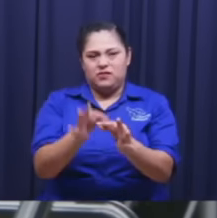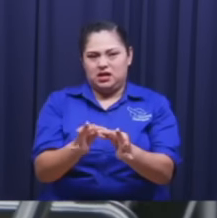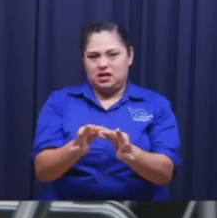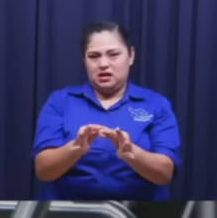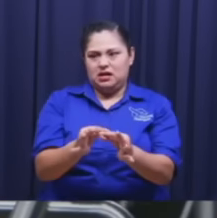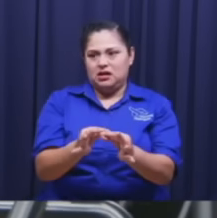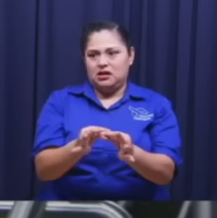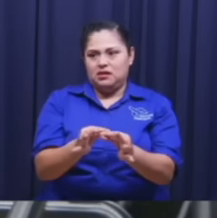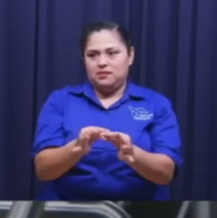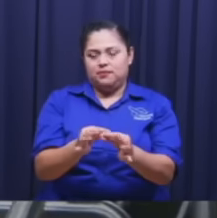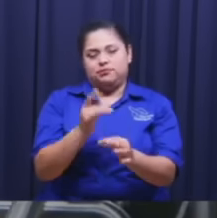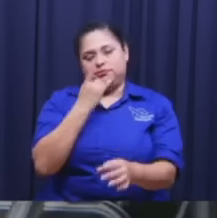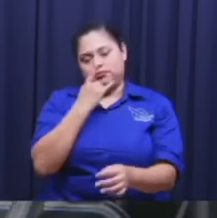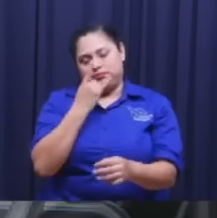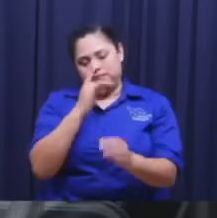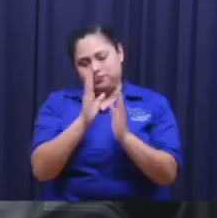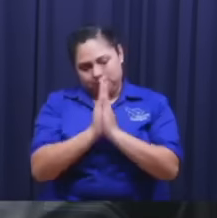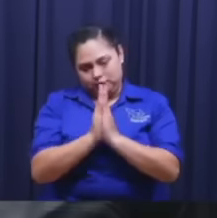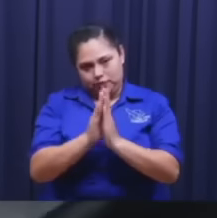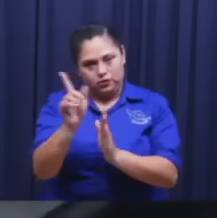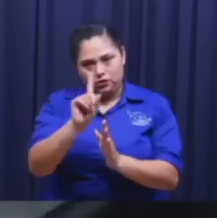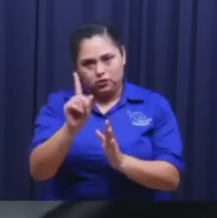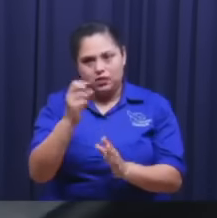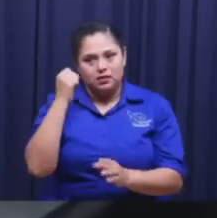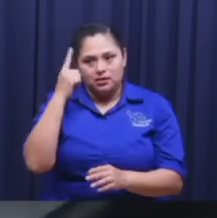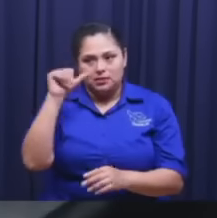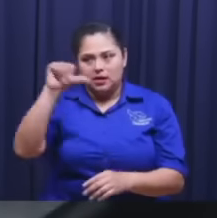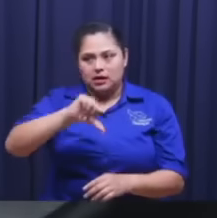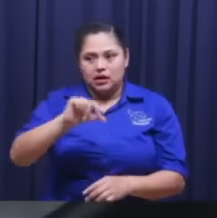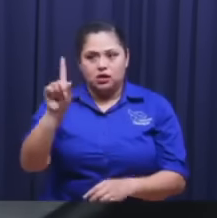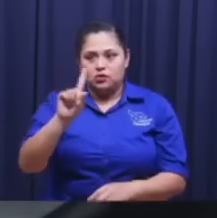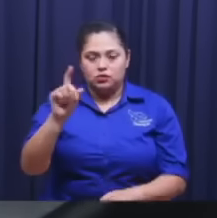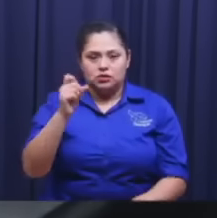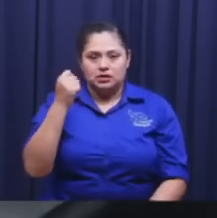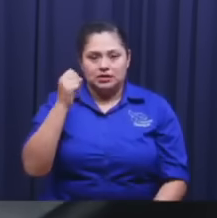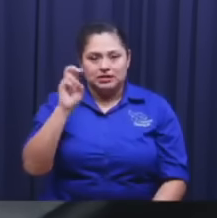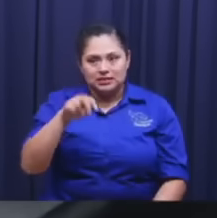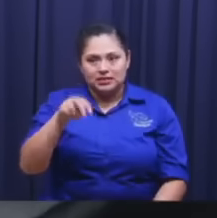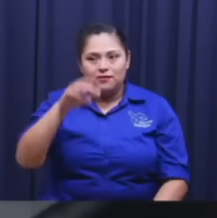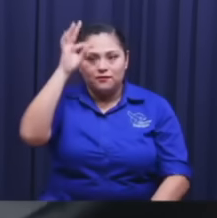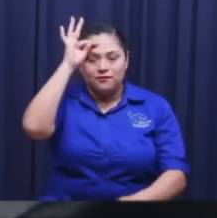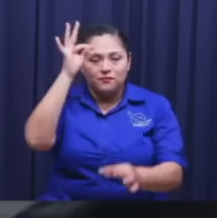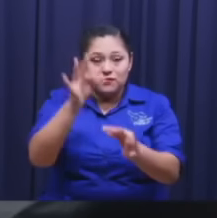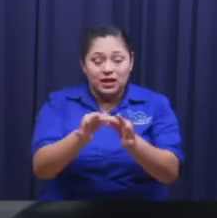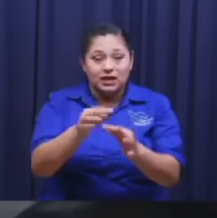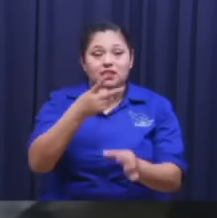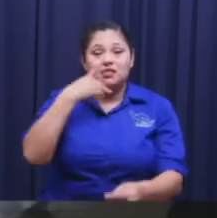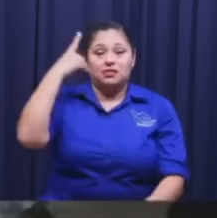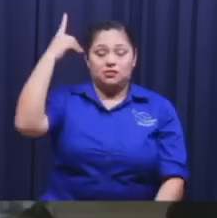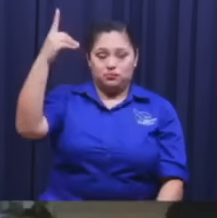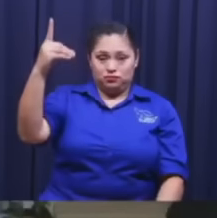Y no, por favor, no me vaya a malinterpretar, y no necesariamente fe en Dios.